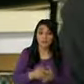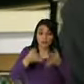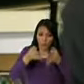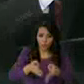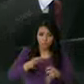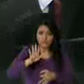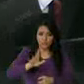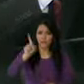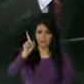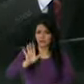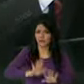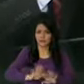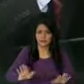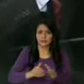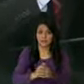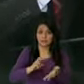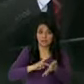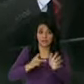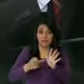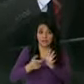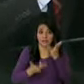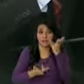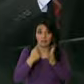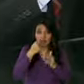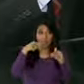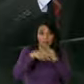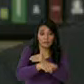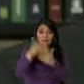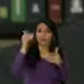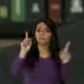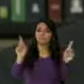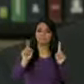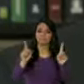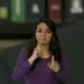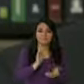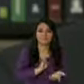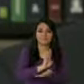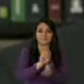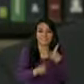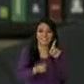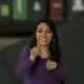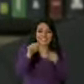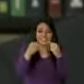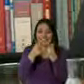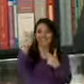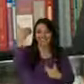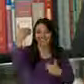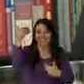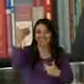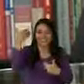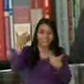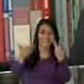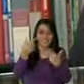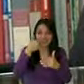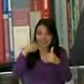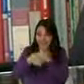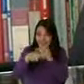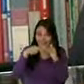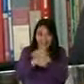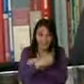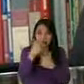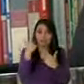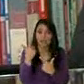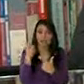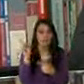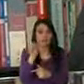Fuerzas Armadas. Que esto no significa que podrían intervenir políticamente. Rechaza que algunos actores políticos busquen una intervención de los militares ante